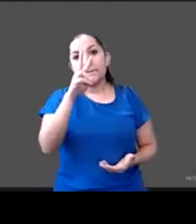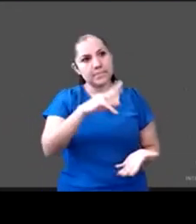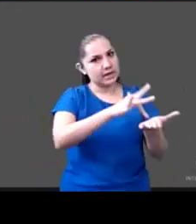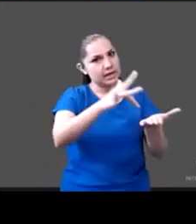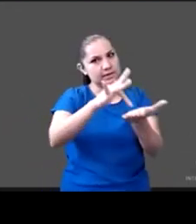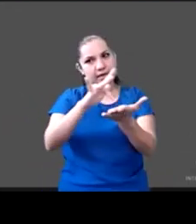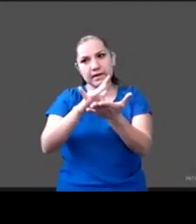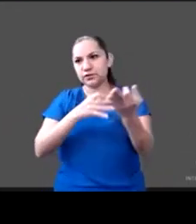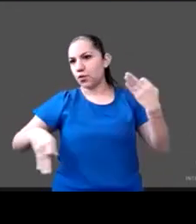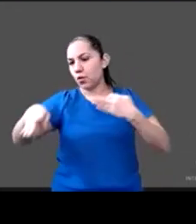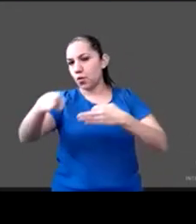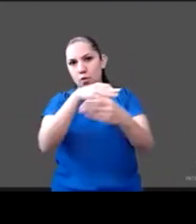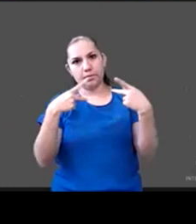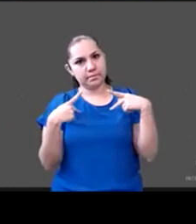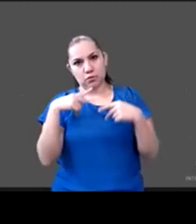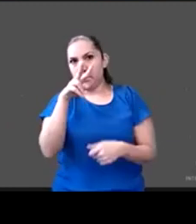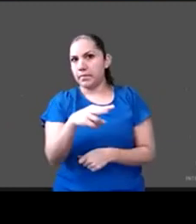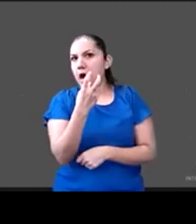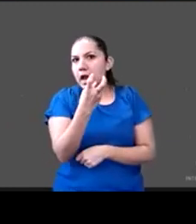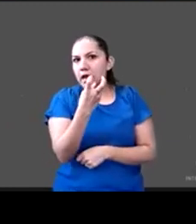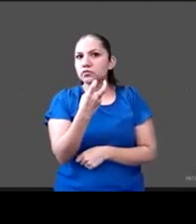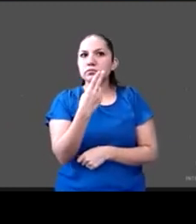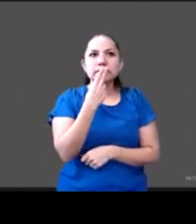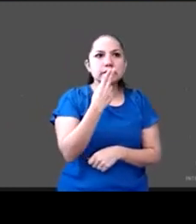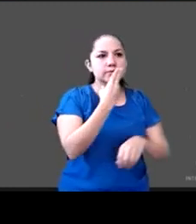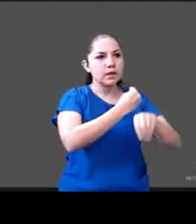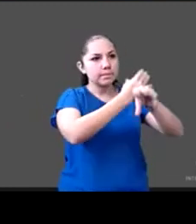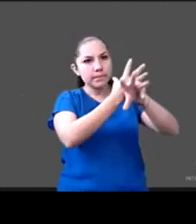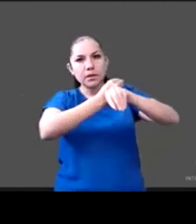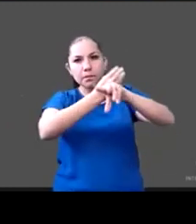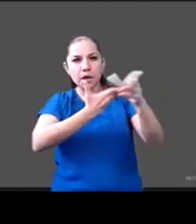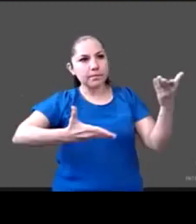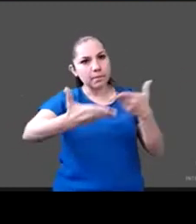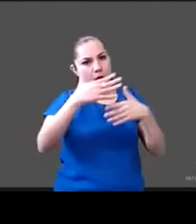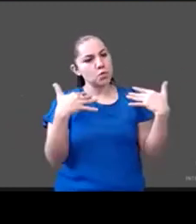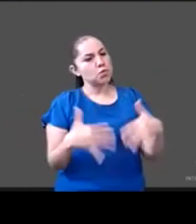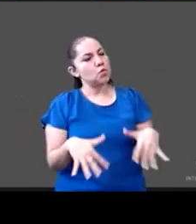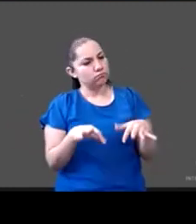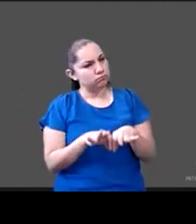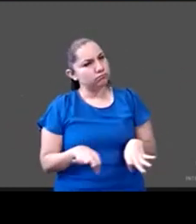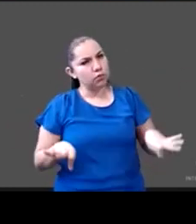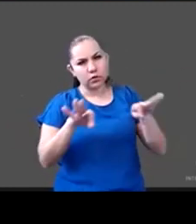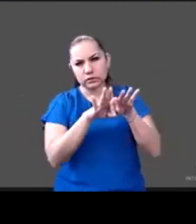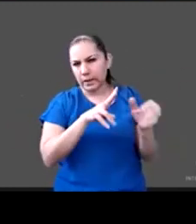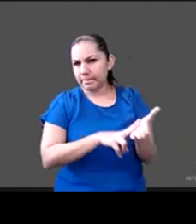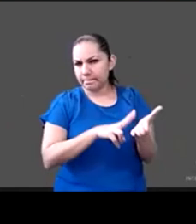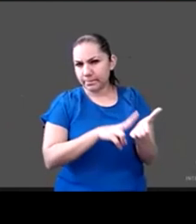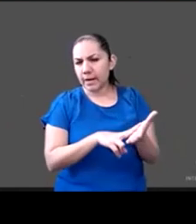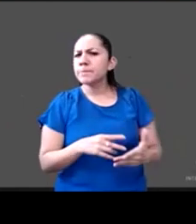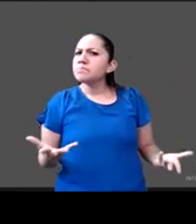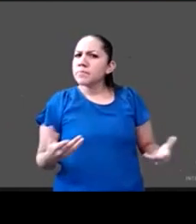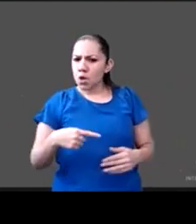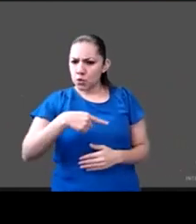un espacio muy, muy enriquecedor. Y bueno, simplemente agradecer y comentar que, bueno, para nosotros ha sido muy